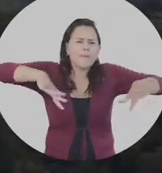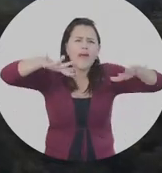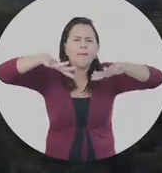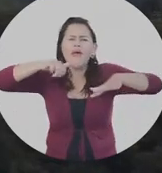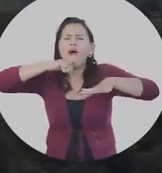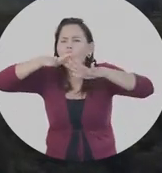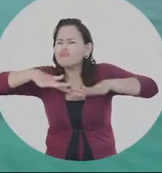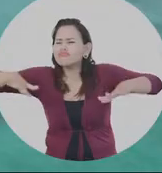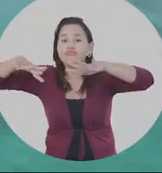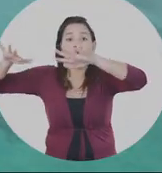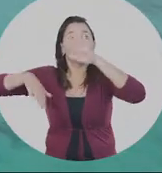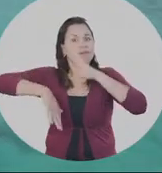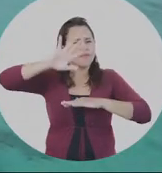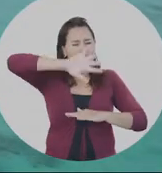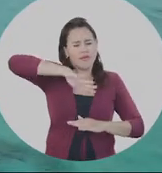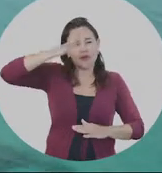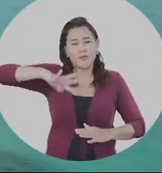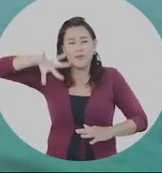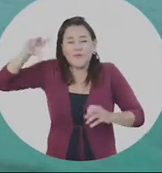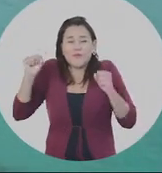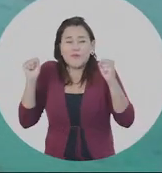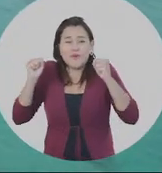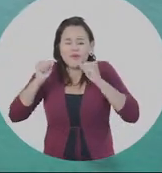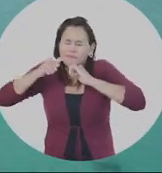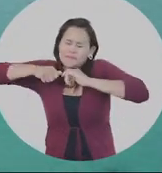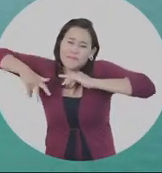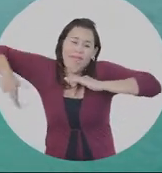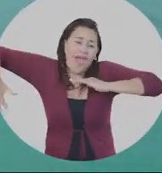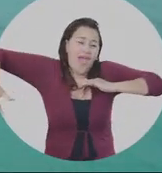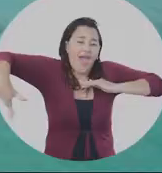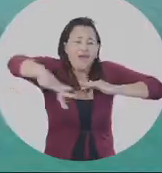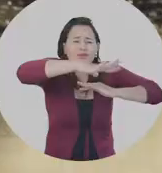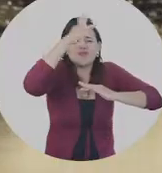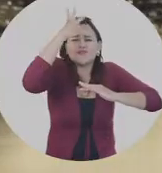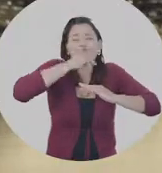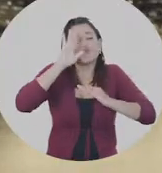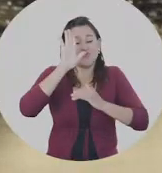Marta y el hermoso mar de la región Caribe de Colombia.